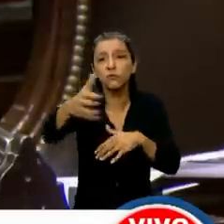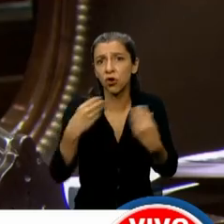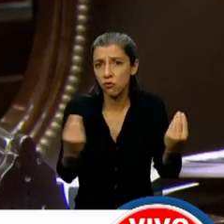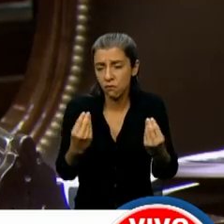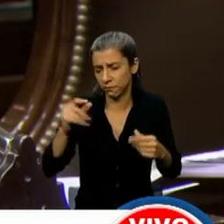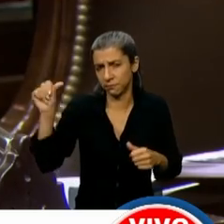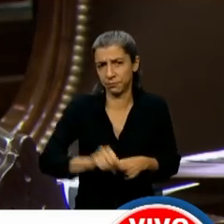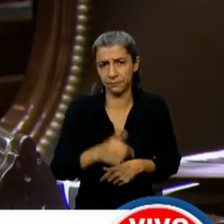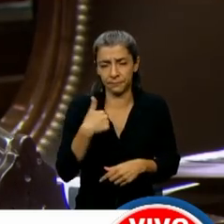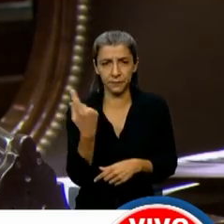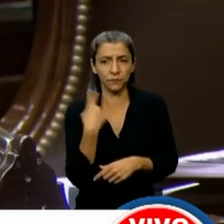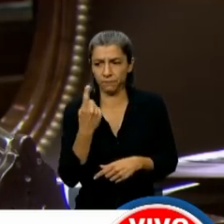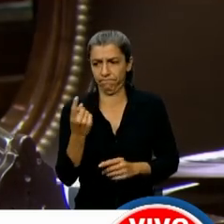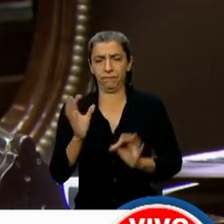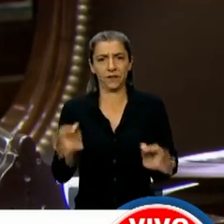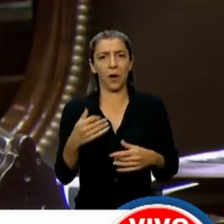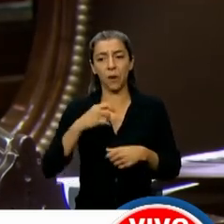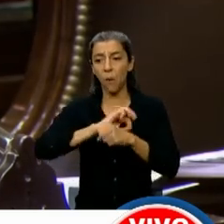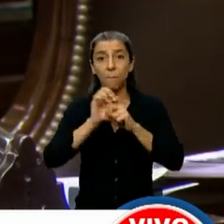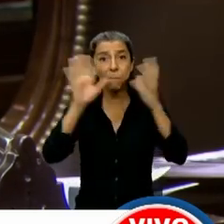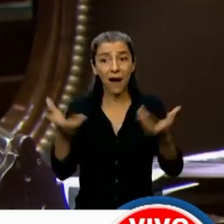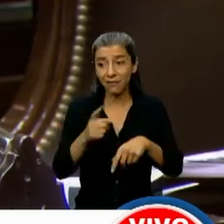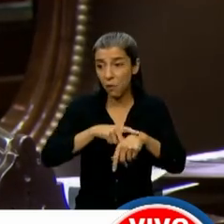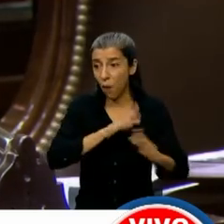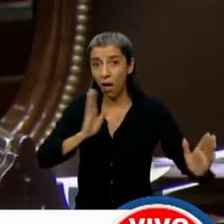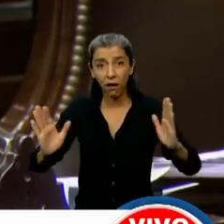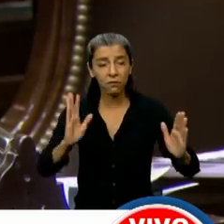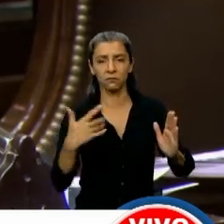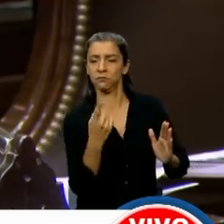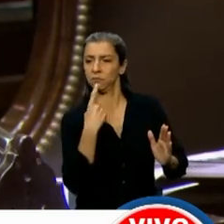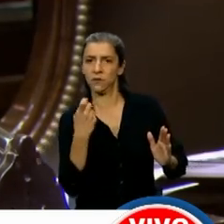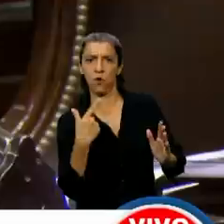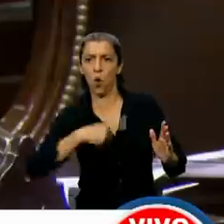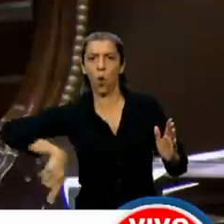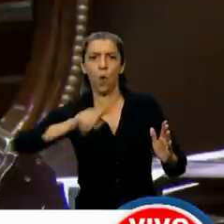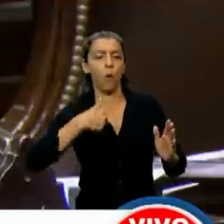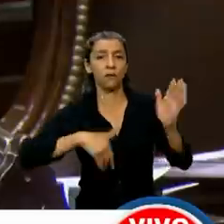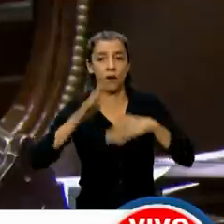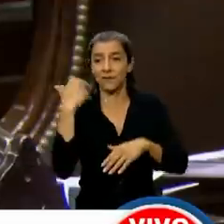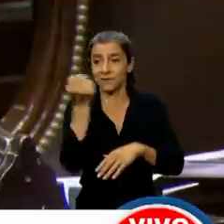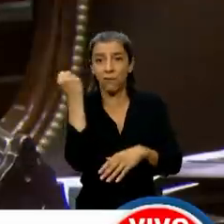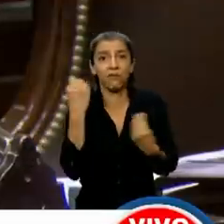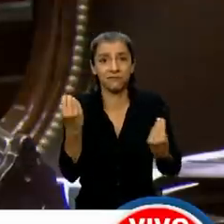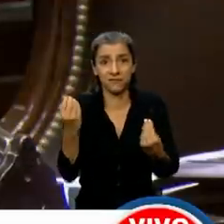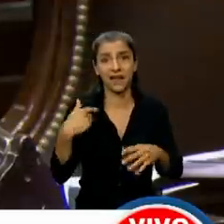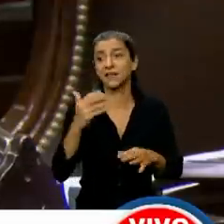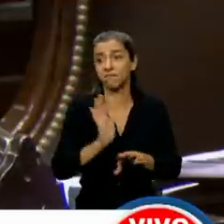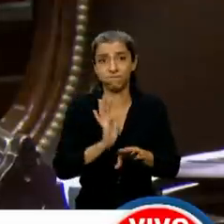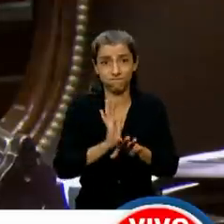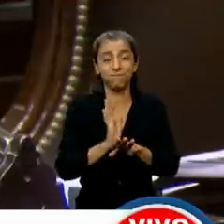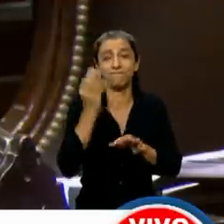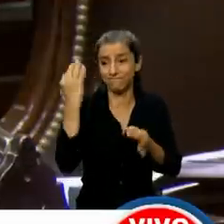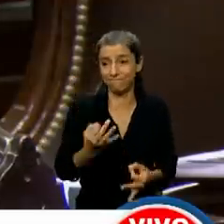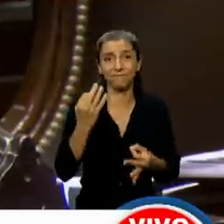y en la pandemia se vivió y se demostró que uno de los temas esenciales fue el higiene y la higiene hizo que